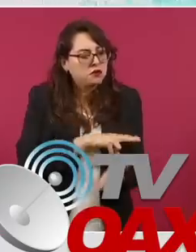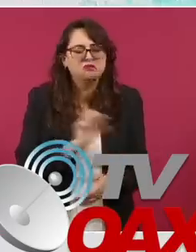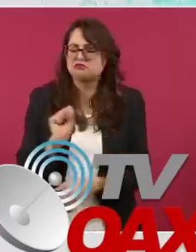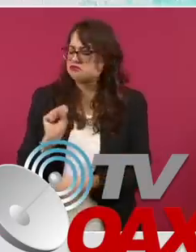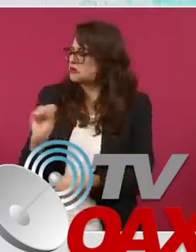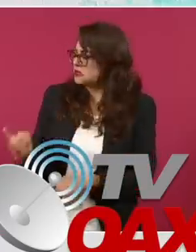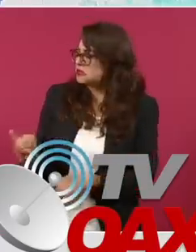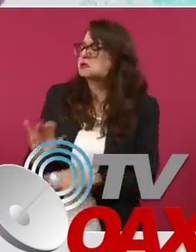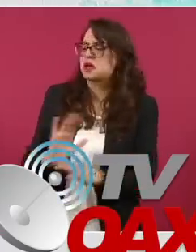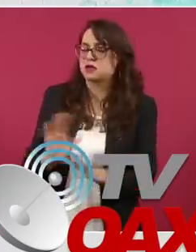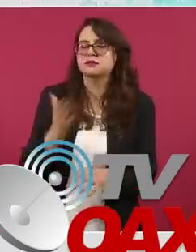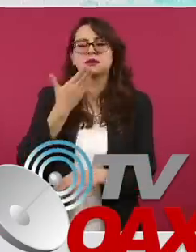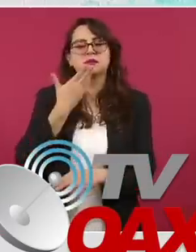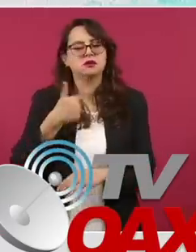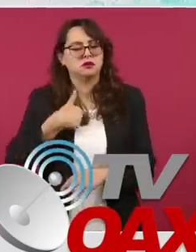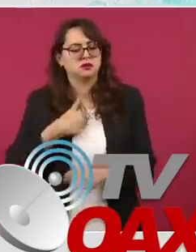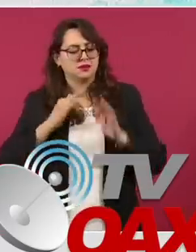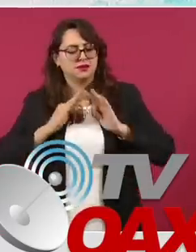nos arreglamos.